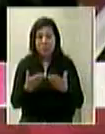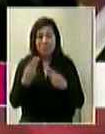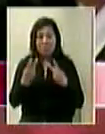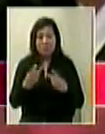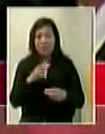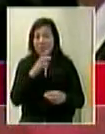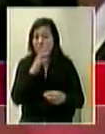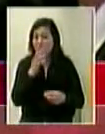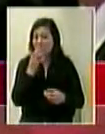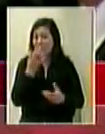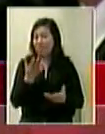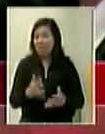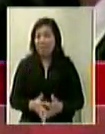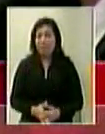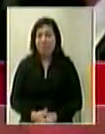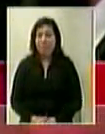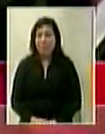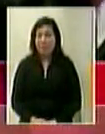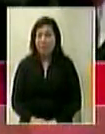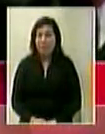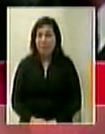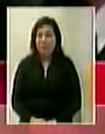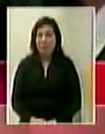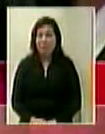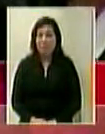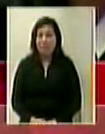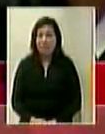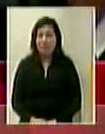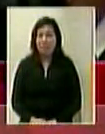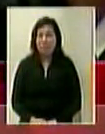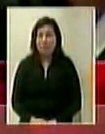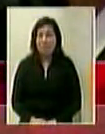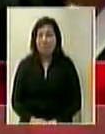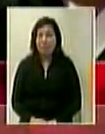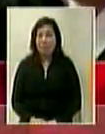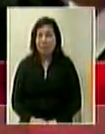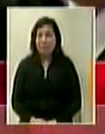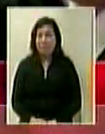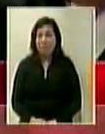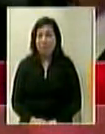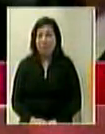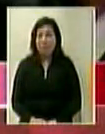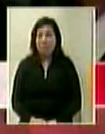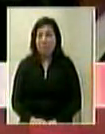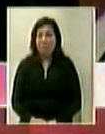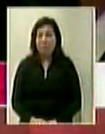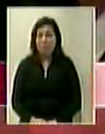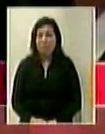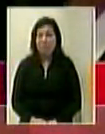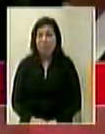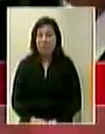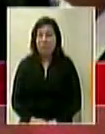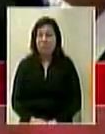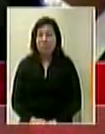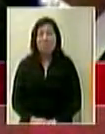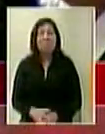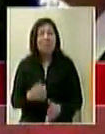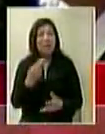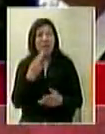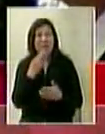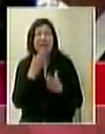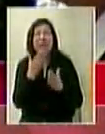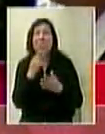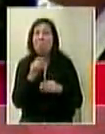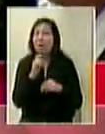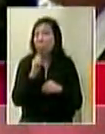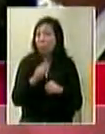visita femenina, ¿no? Tampoco somos la Santa Inquisición, ¿no? El tema nomás es que la reciben el horario debido y bajo los